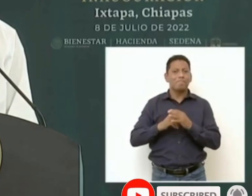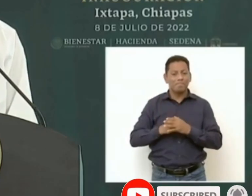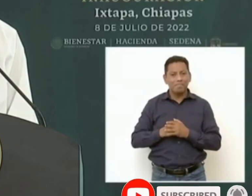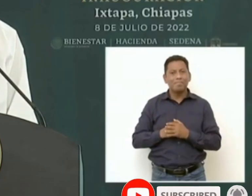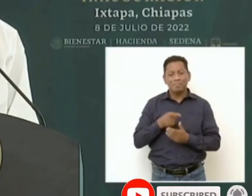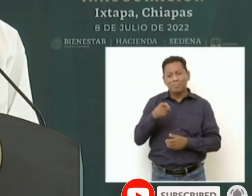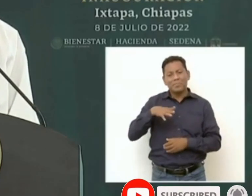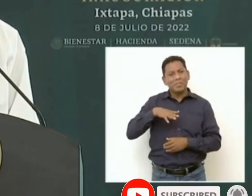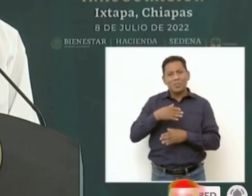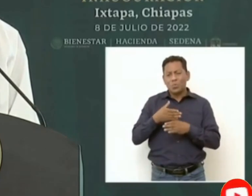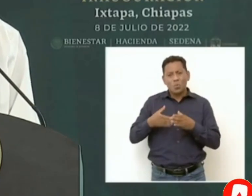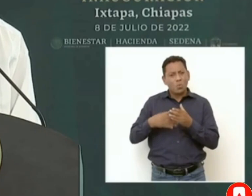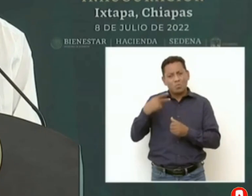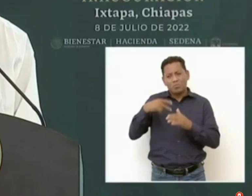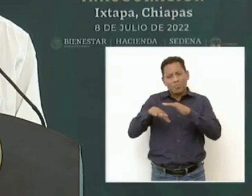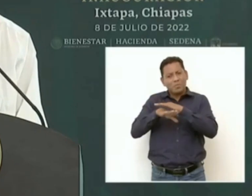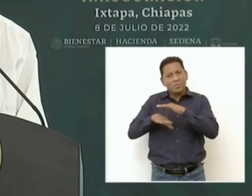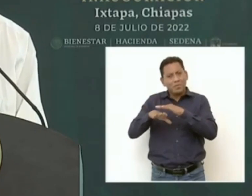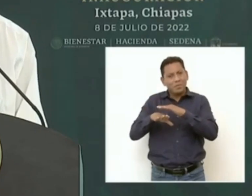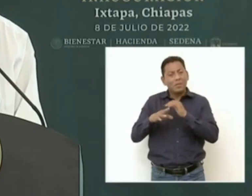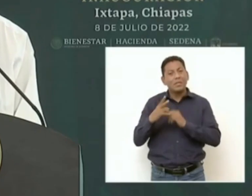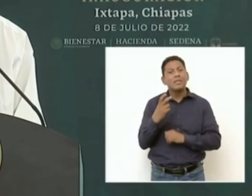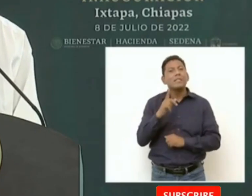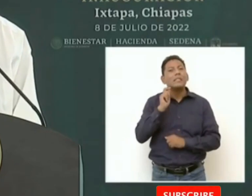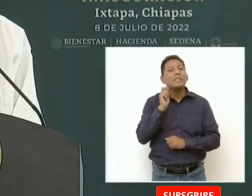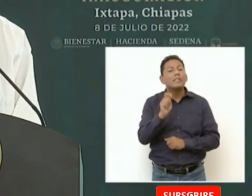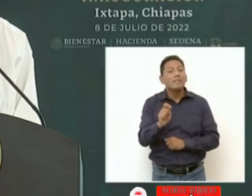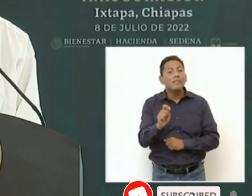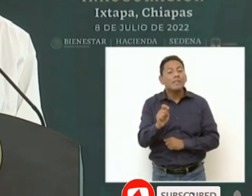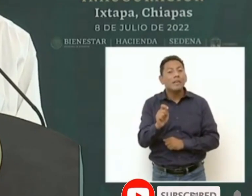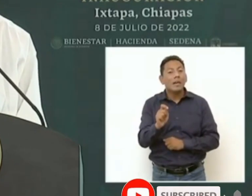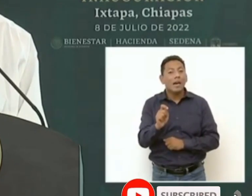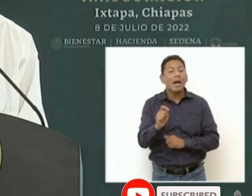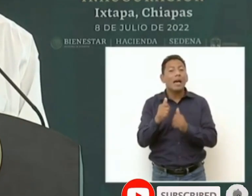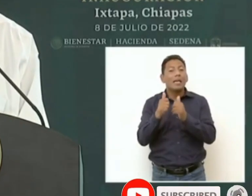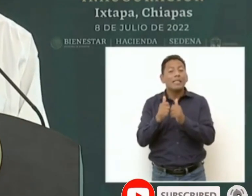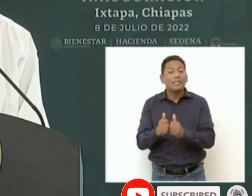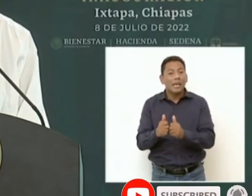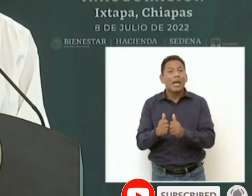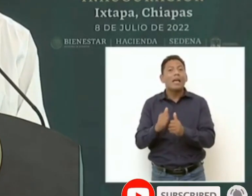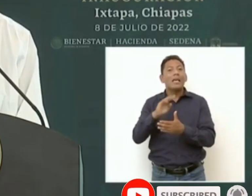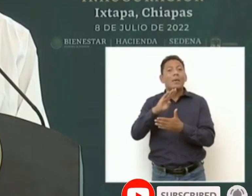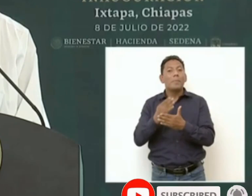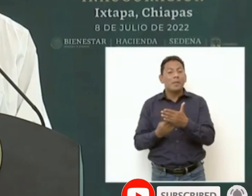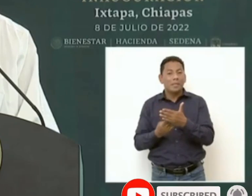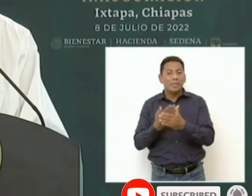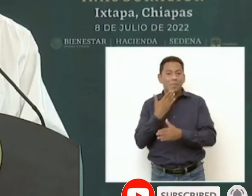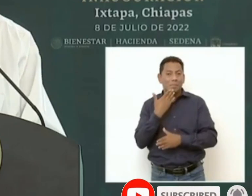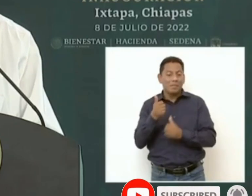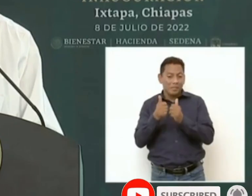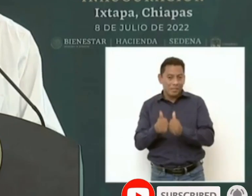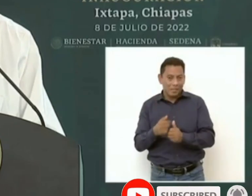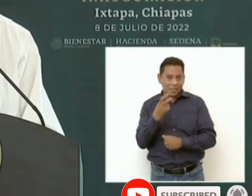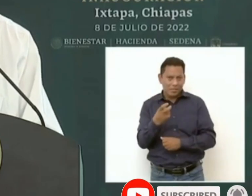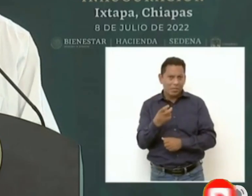van a tener lo básico. Eso se llama estado de bienestar y también, como lo decía Rutilio, ya lo